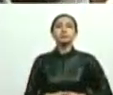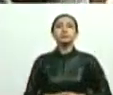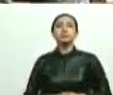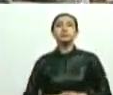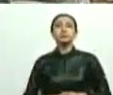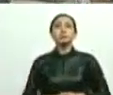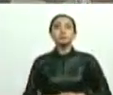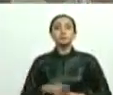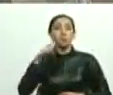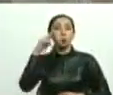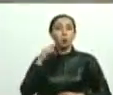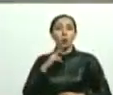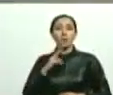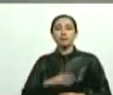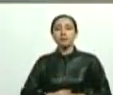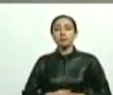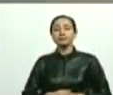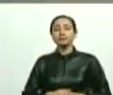Bolívar.